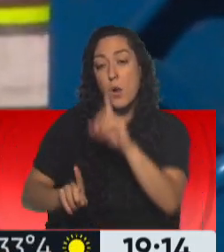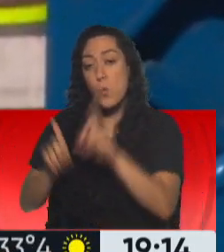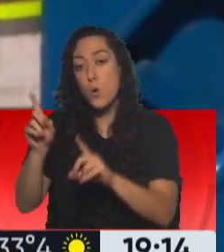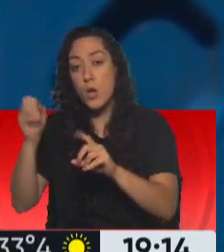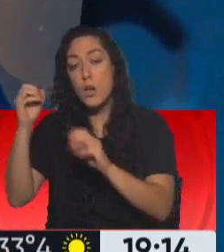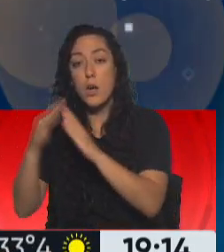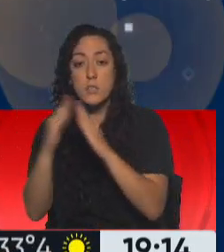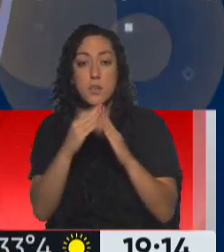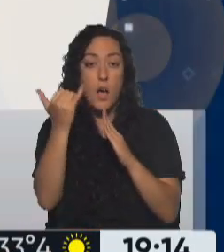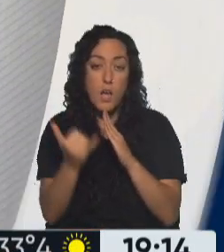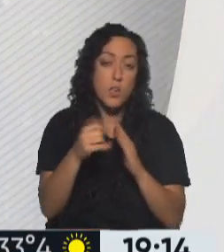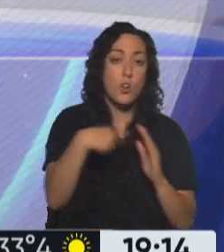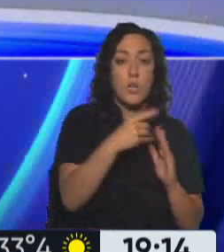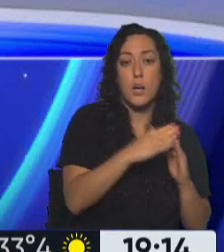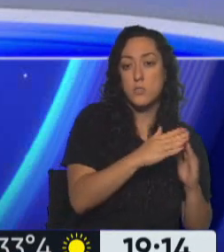no, evidentemente.